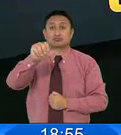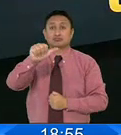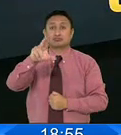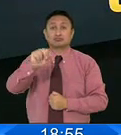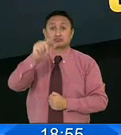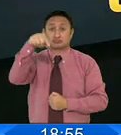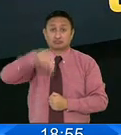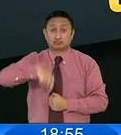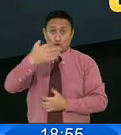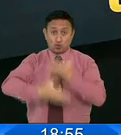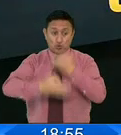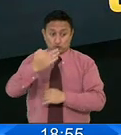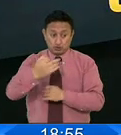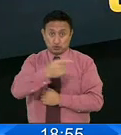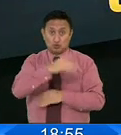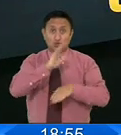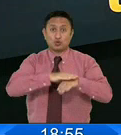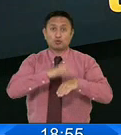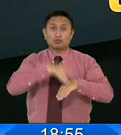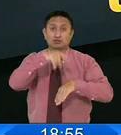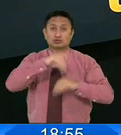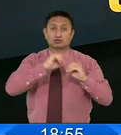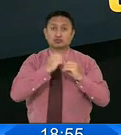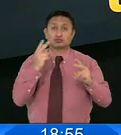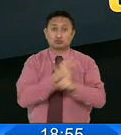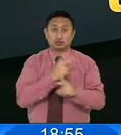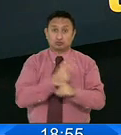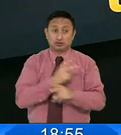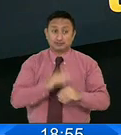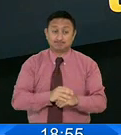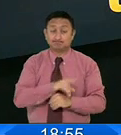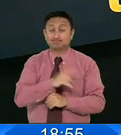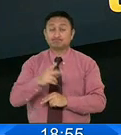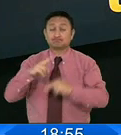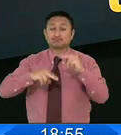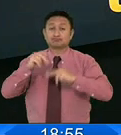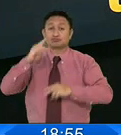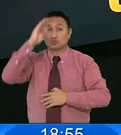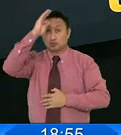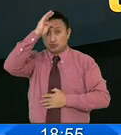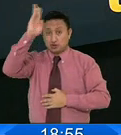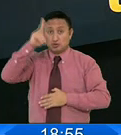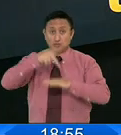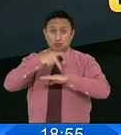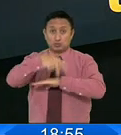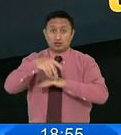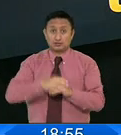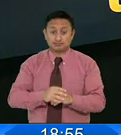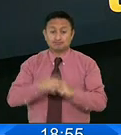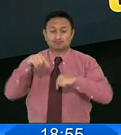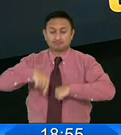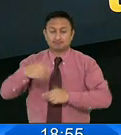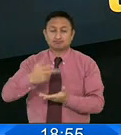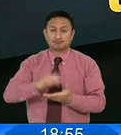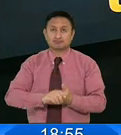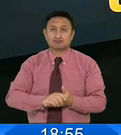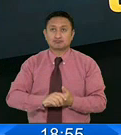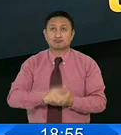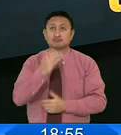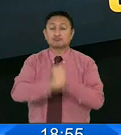culpable por delincuencia organizada en la pretendida construcción del hospital de Pedernales y tendrá que pagar una pena